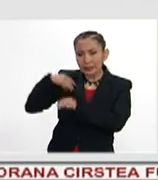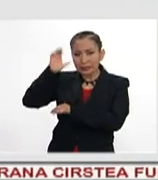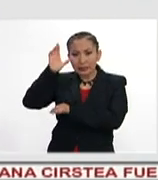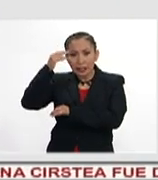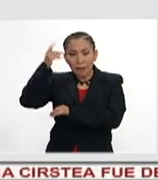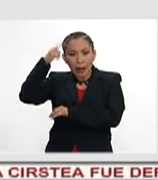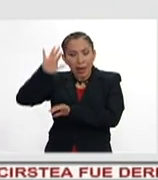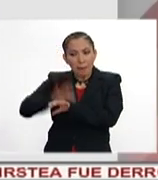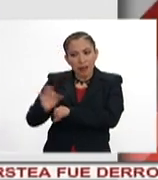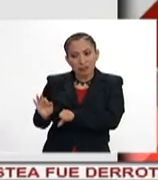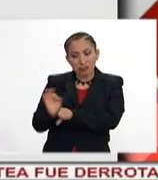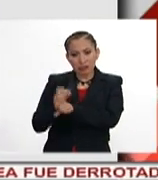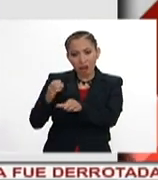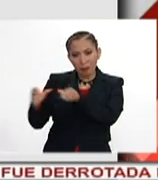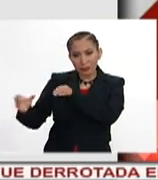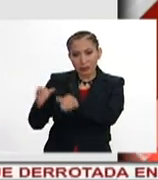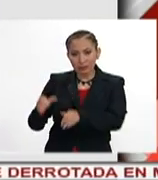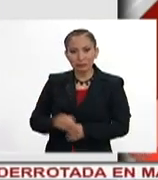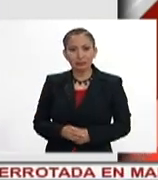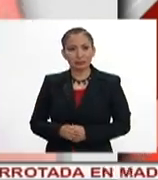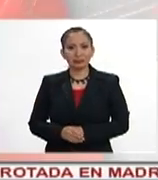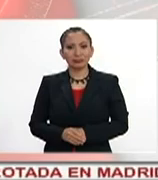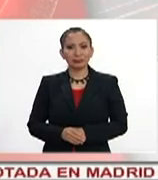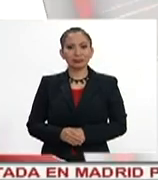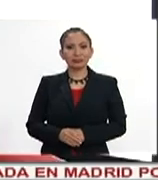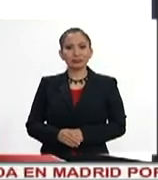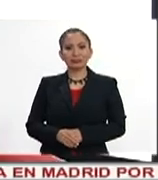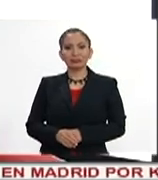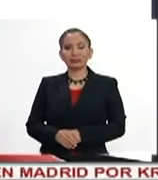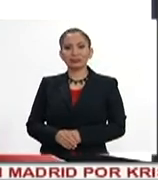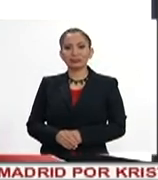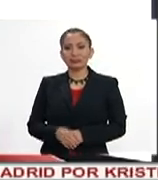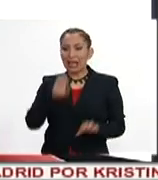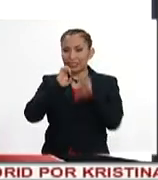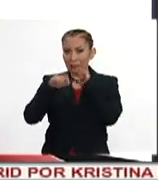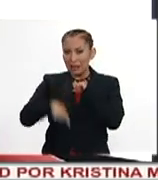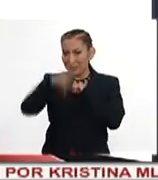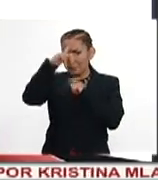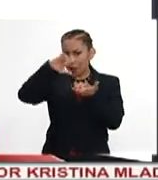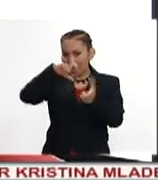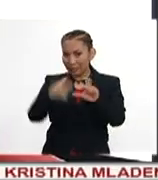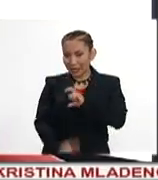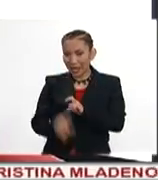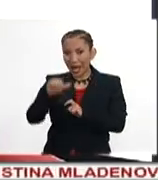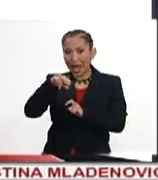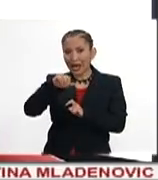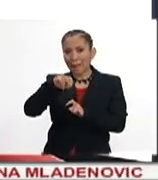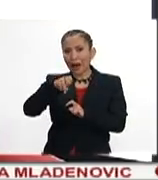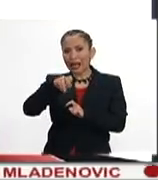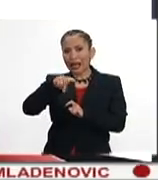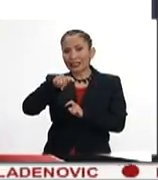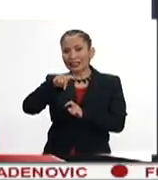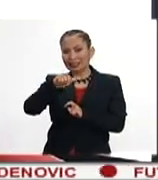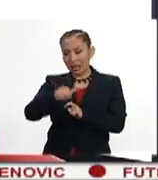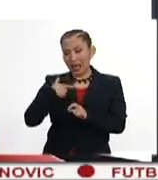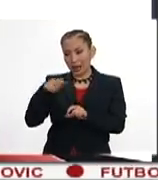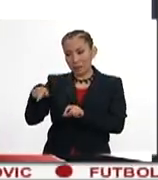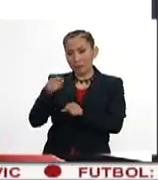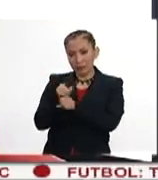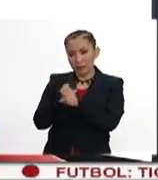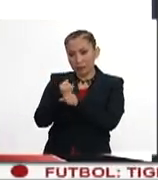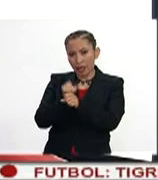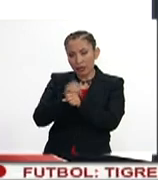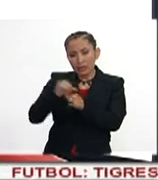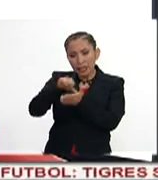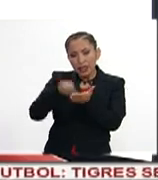para reforzar lazos comerciales. En entrevista para México al Día, Ana Margarita Martínez, investigadora del